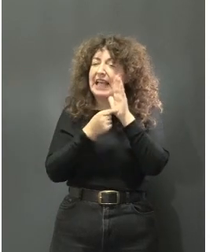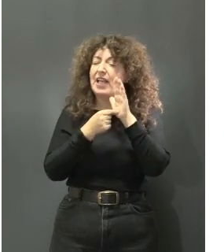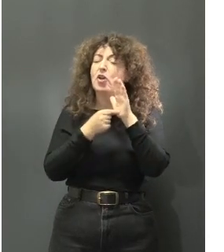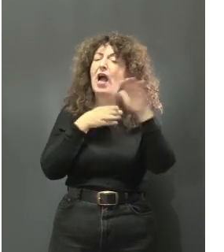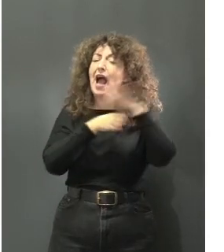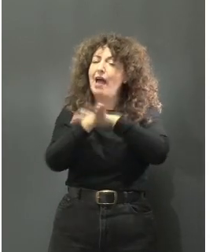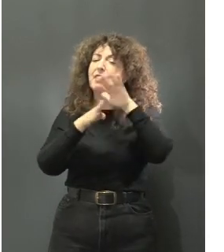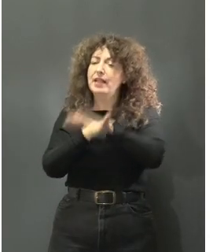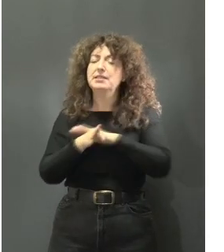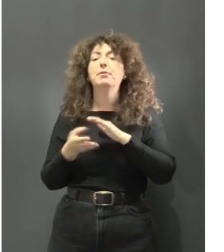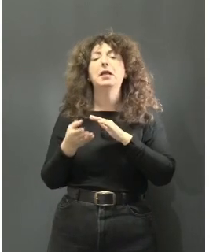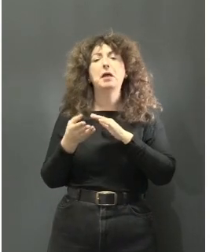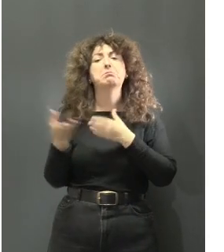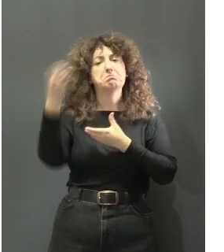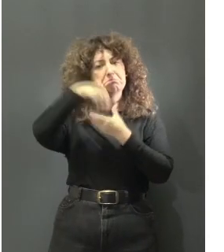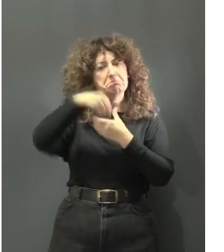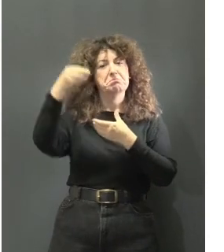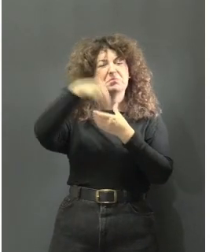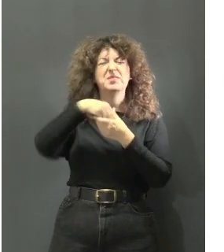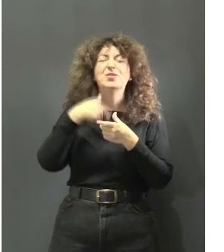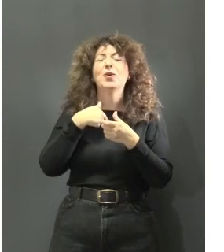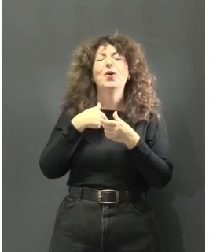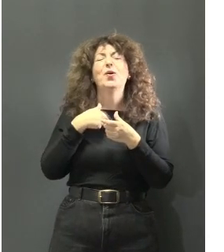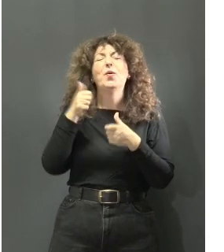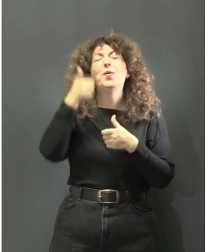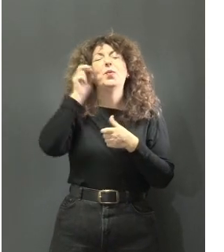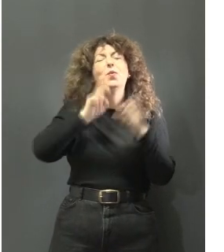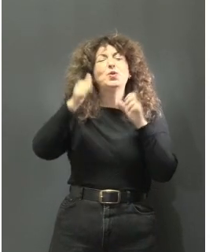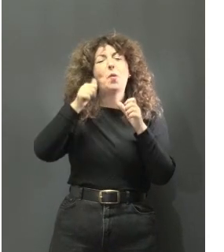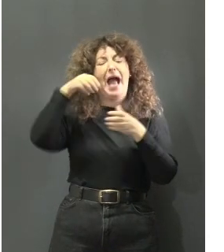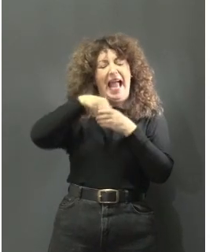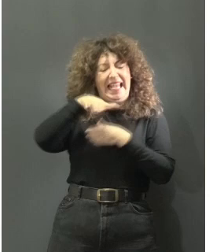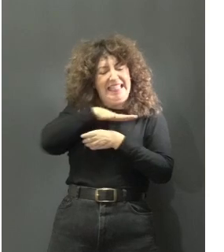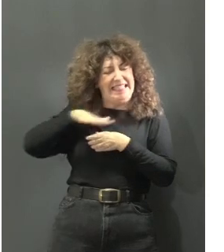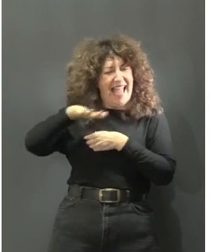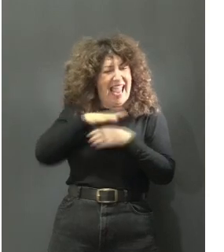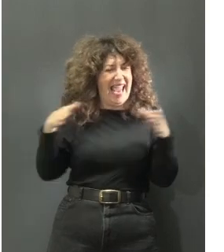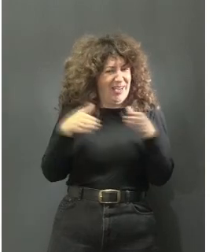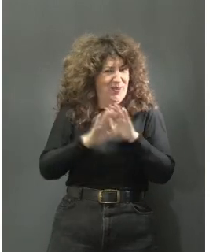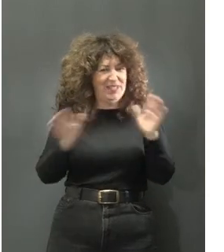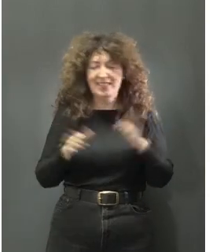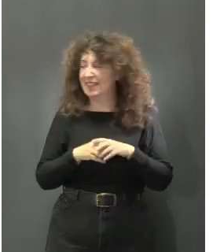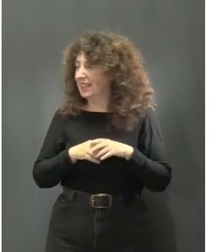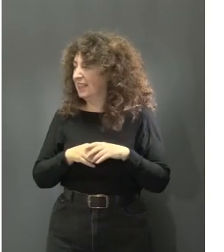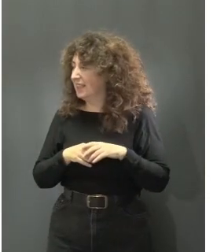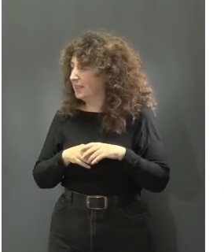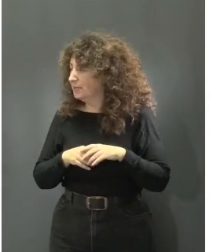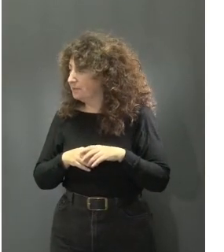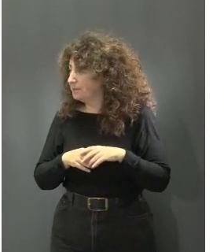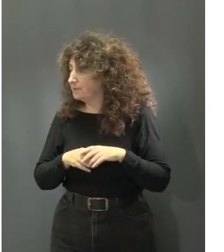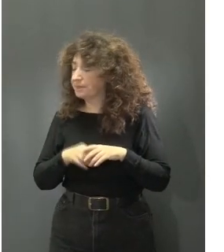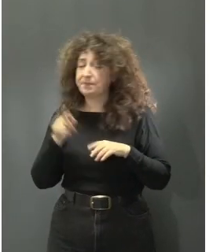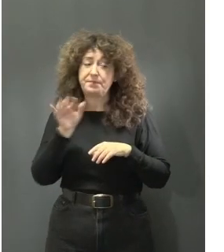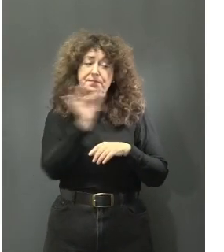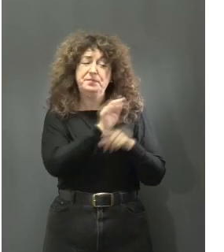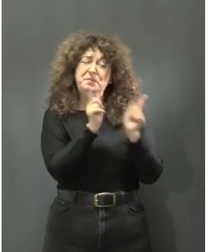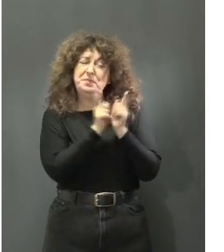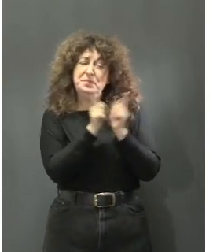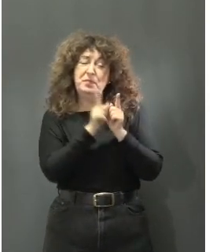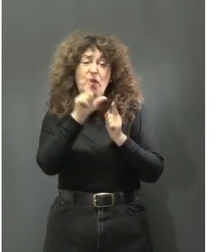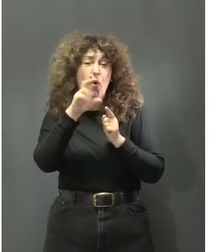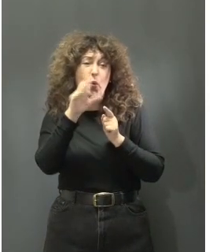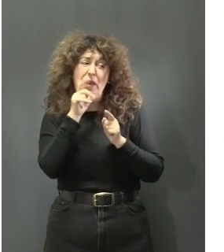accesibilidad. Soy como más interno. Y brevemente, Lucía, que ya me dicen que estamos fuera de